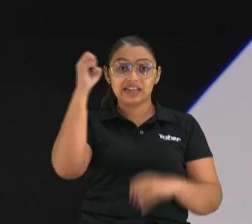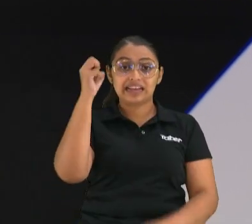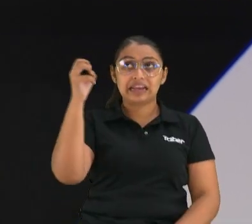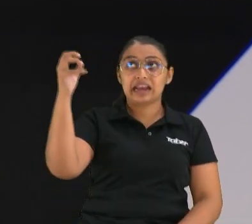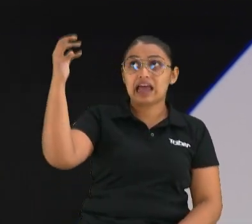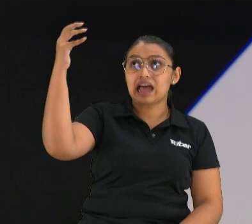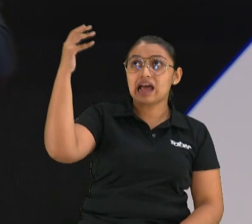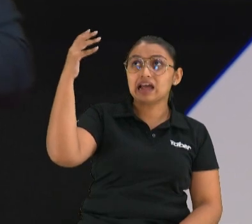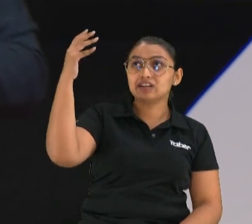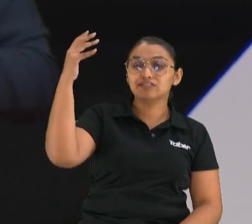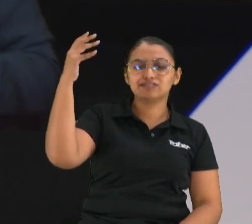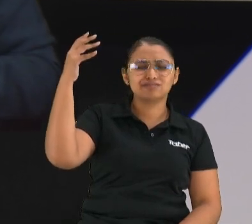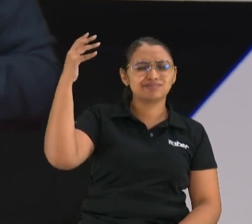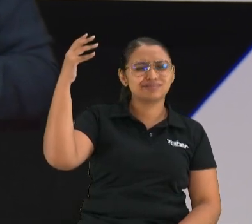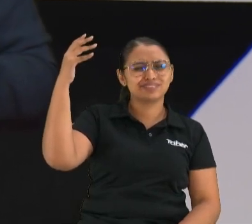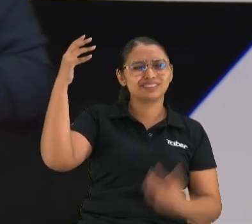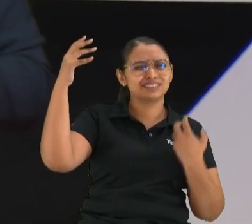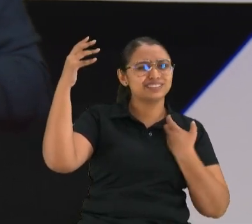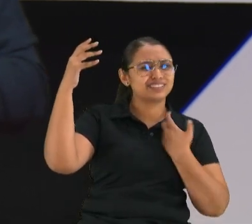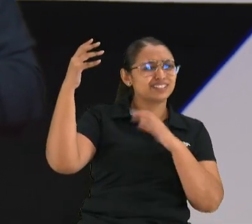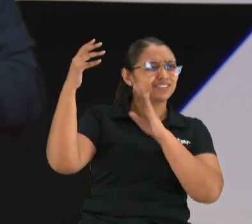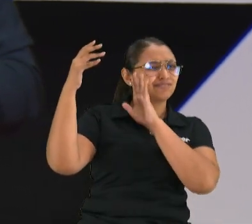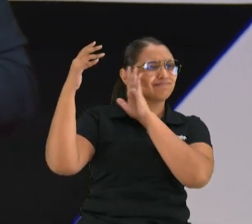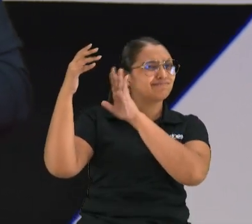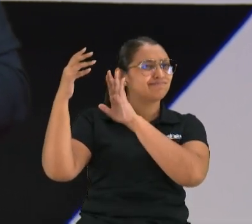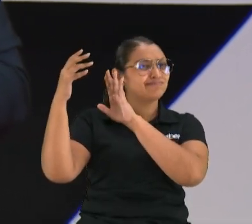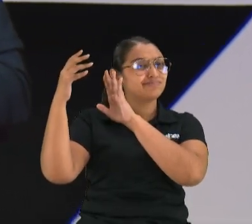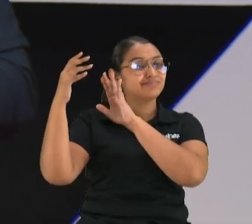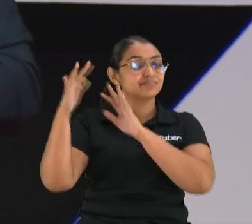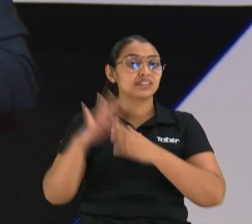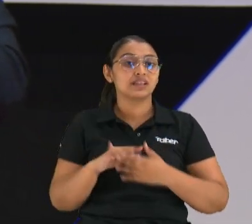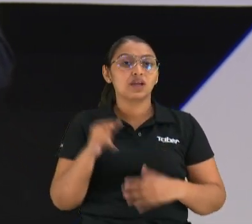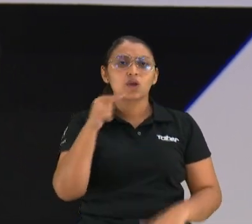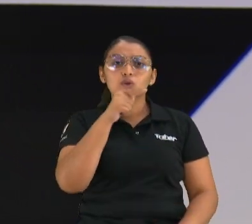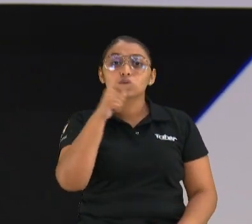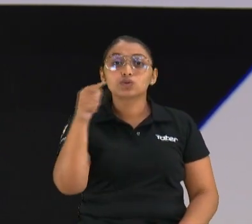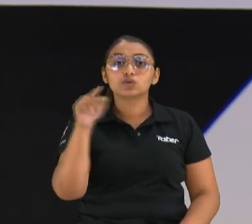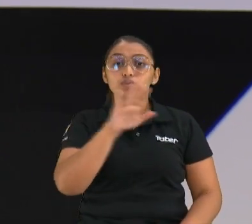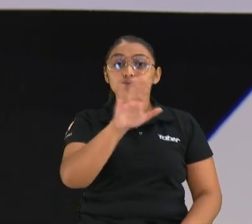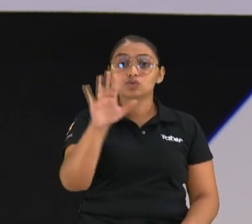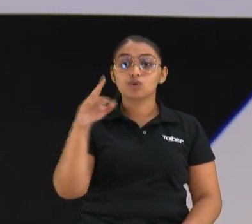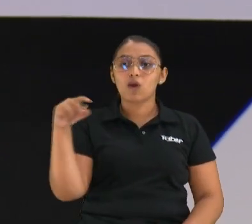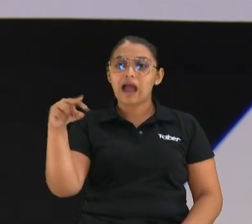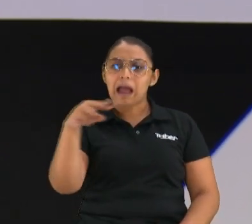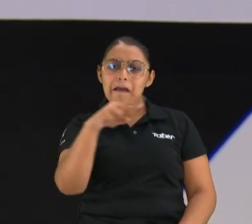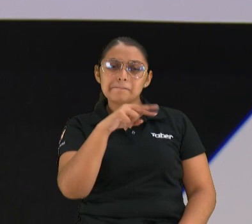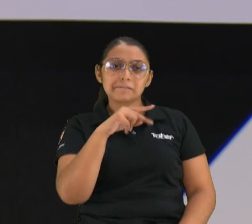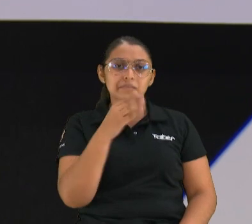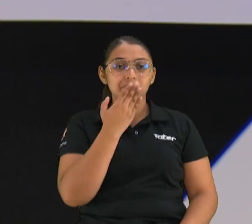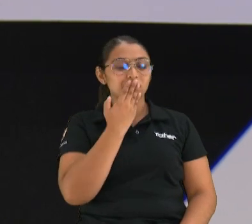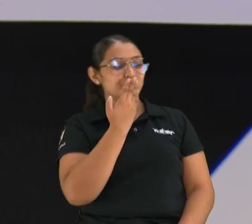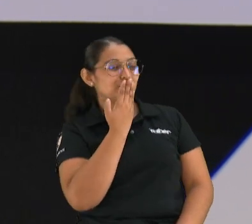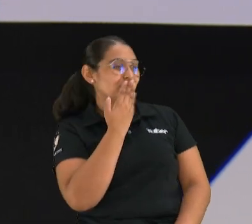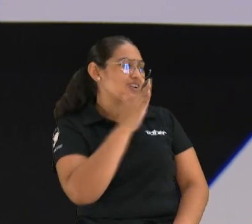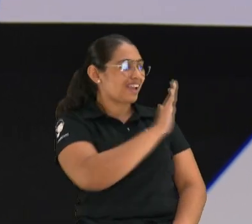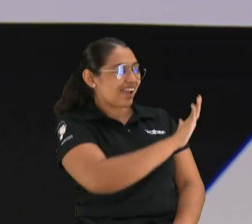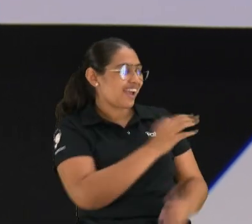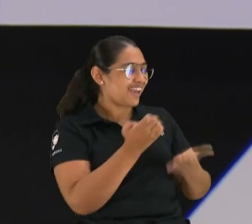cuánto están tus amigos tú les permitas que se sigan burlando del Evangelio de Cristo cuando están comiendo en tu propia mesa